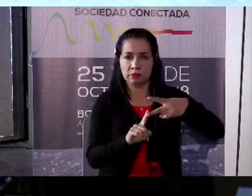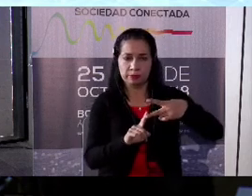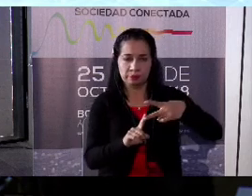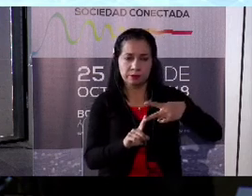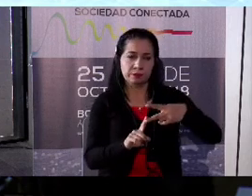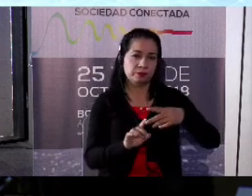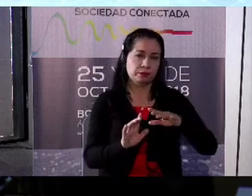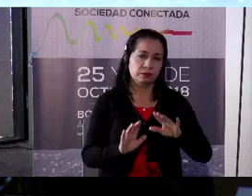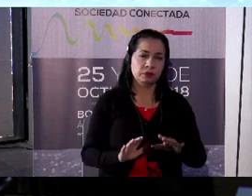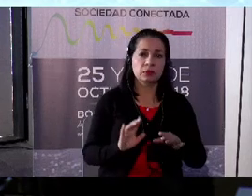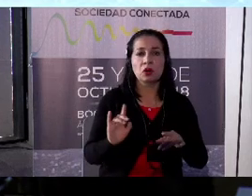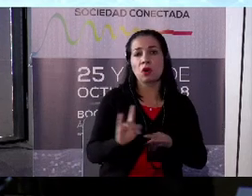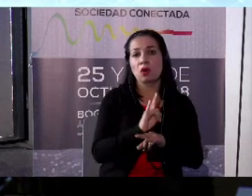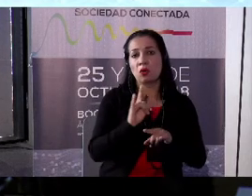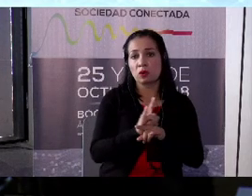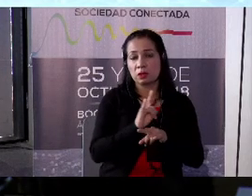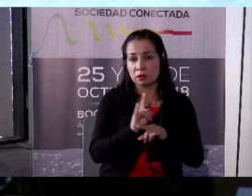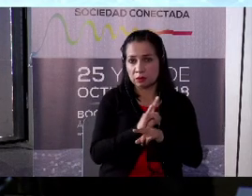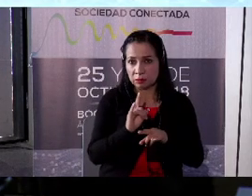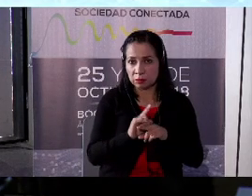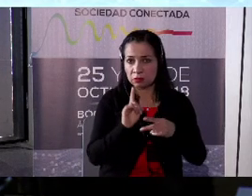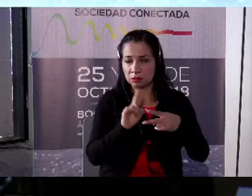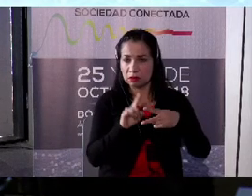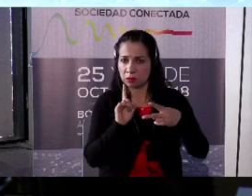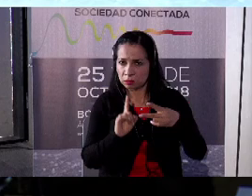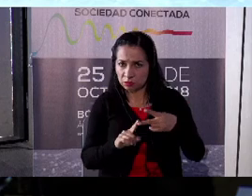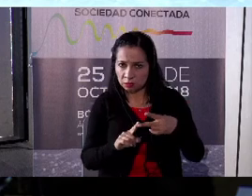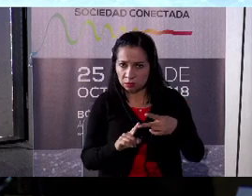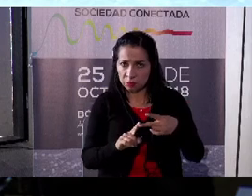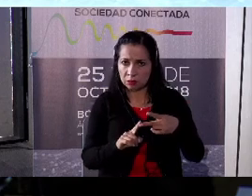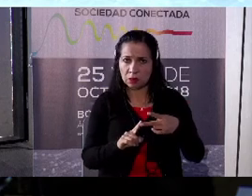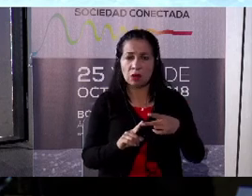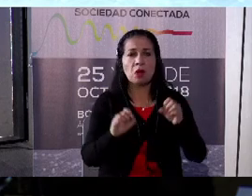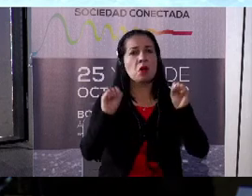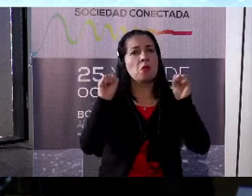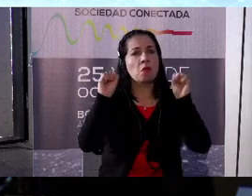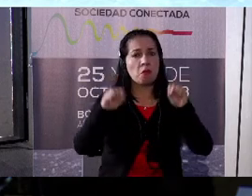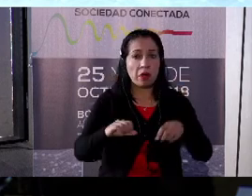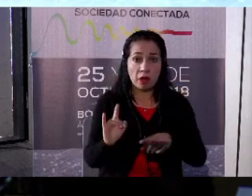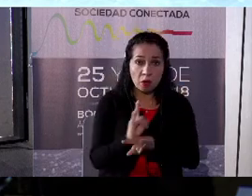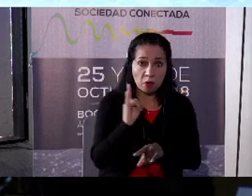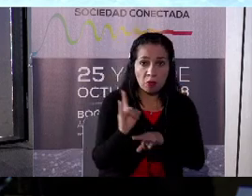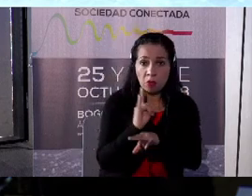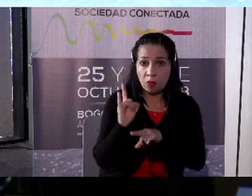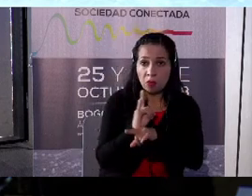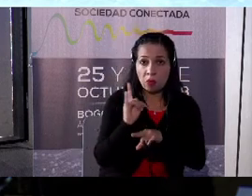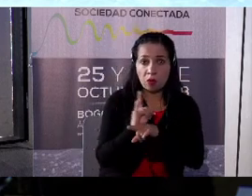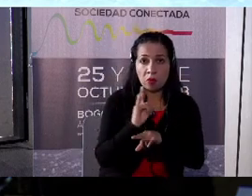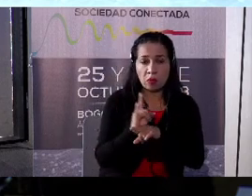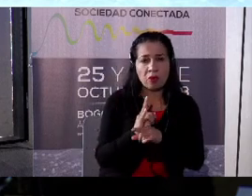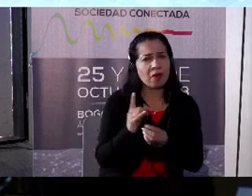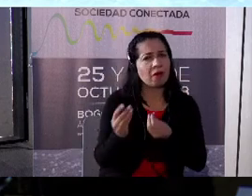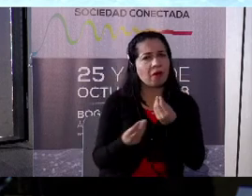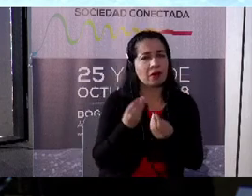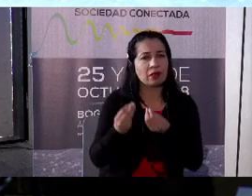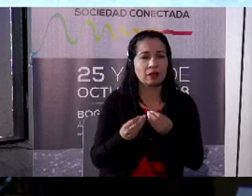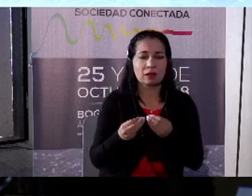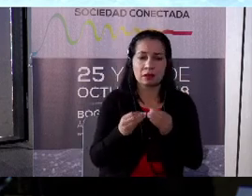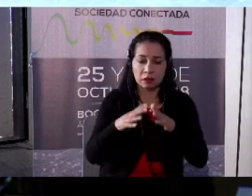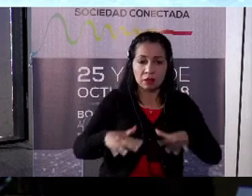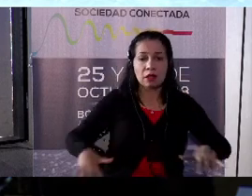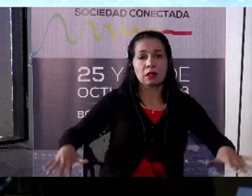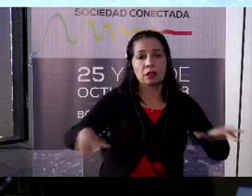usamos todas estas dimensiones de hecho podemos multiplicar la cantidad de espectro